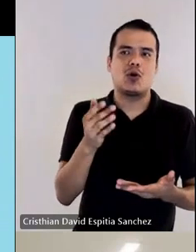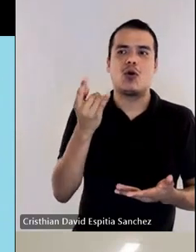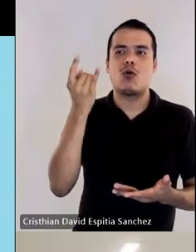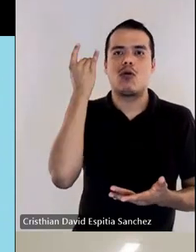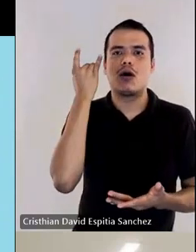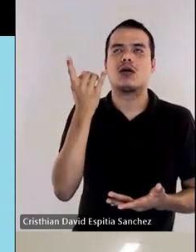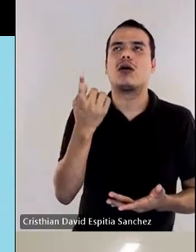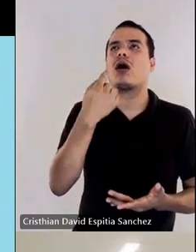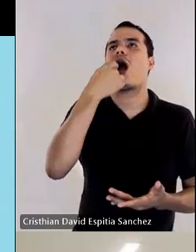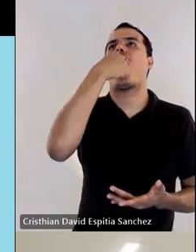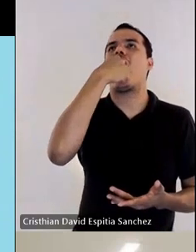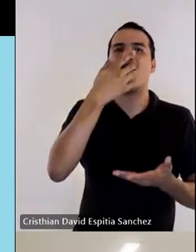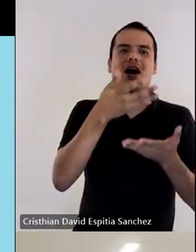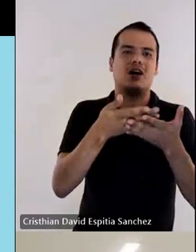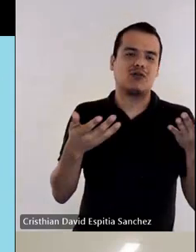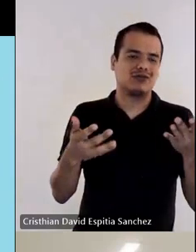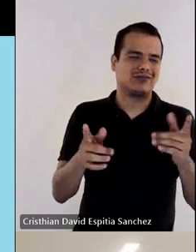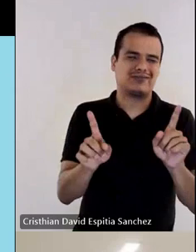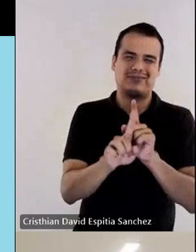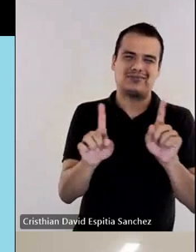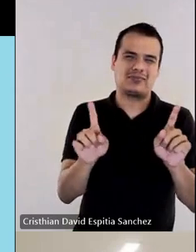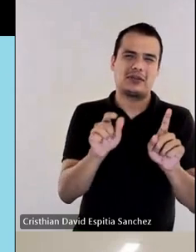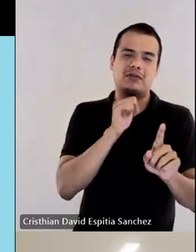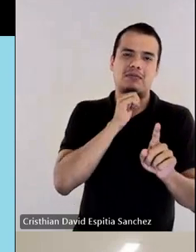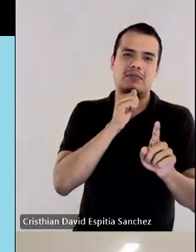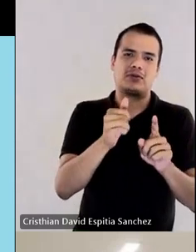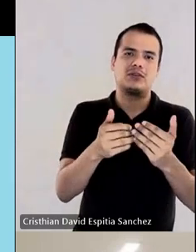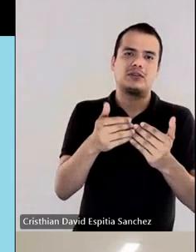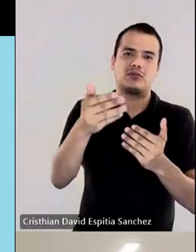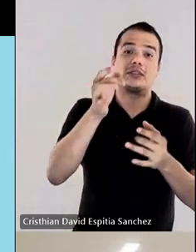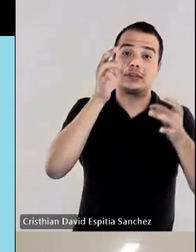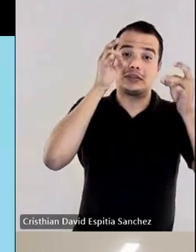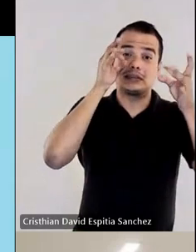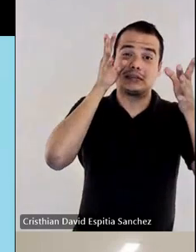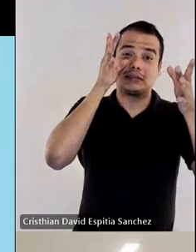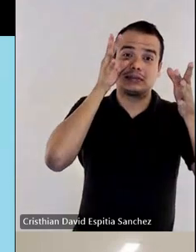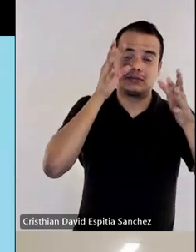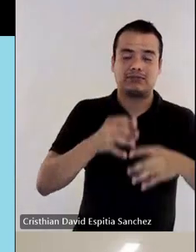puedan obstruir a la persona. Pudiésemos generar un daño mayor.